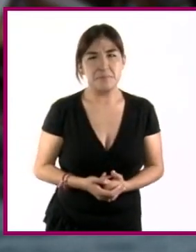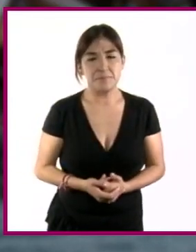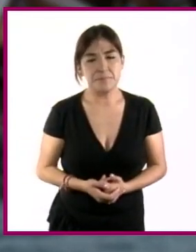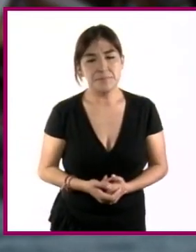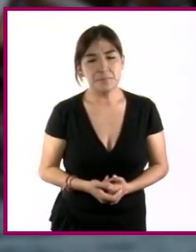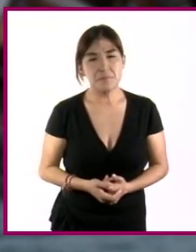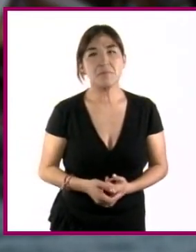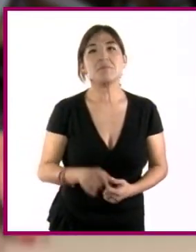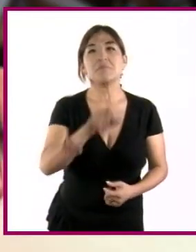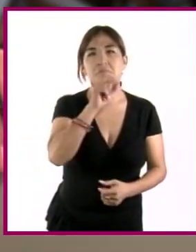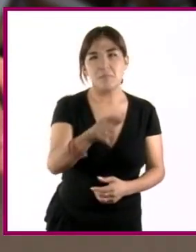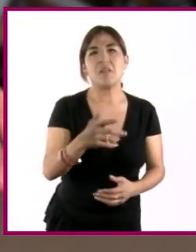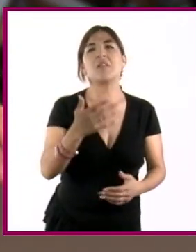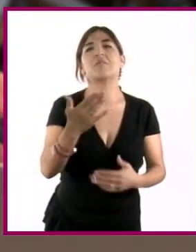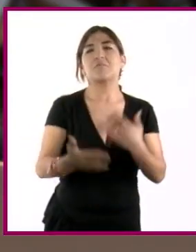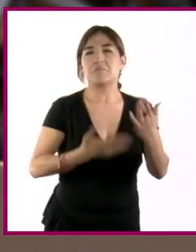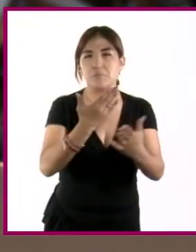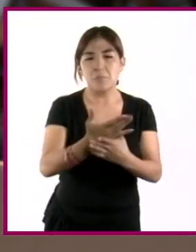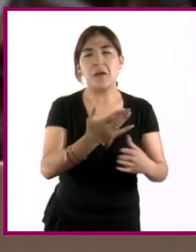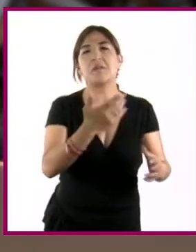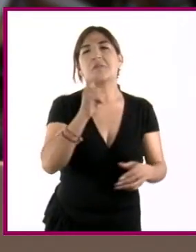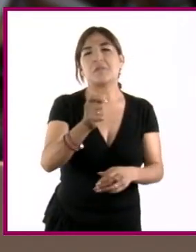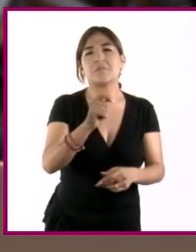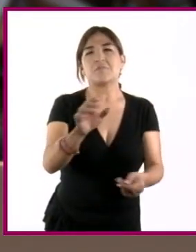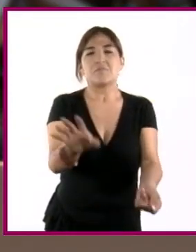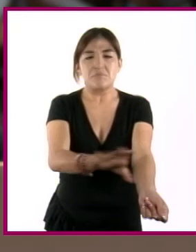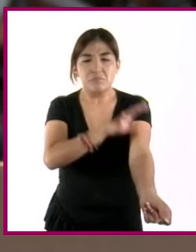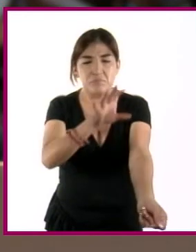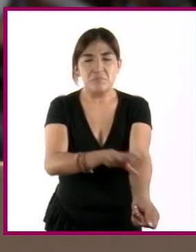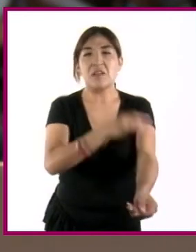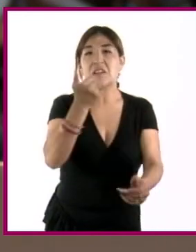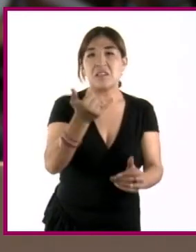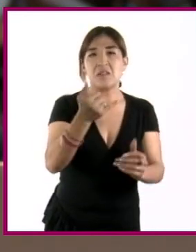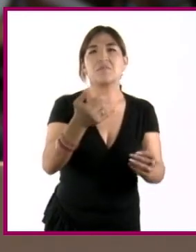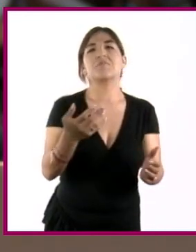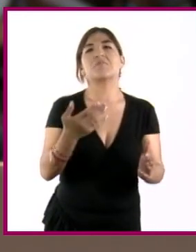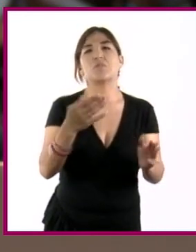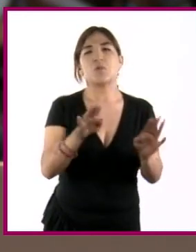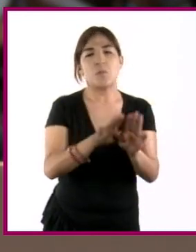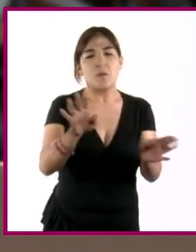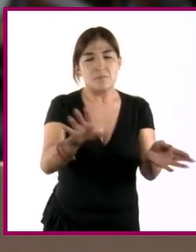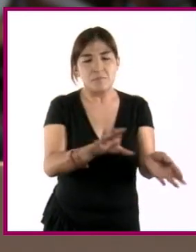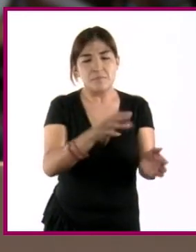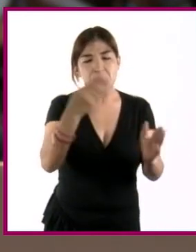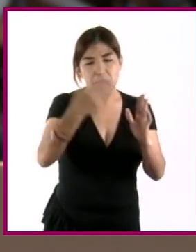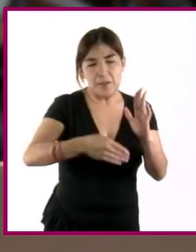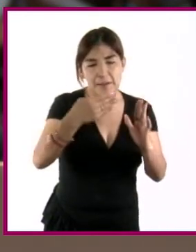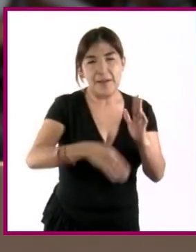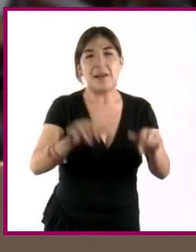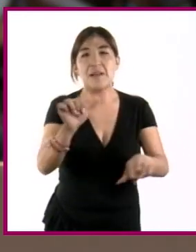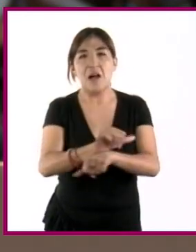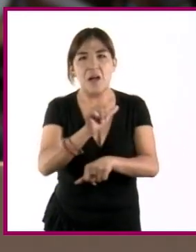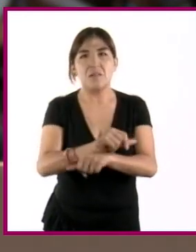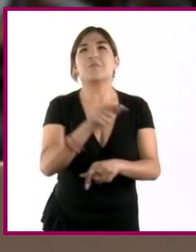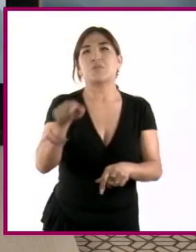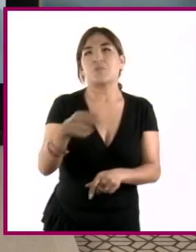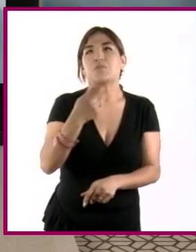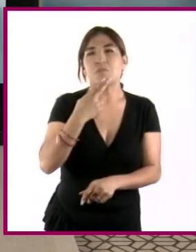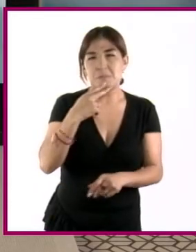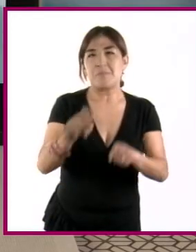en innumerables sectores como el eléctrico y electrónico, agricultura, automotriz y construcción, entre